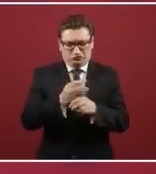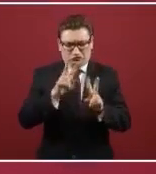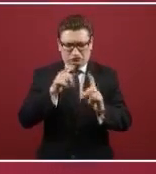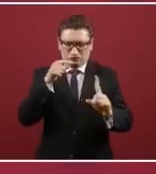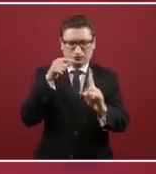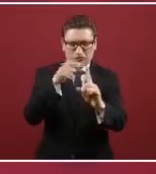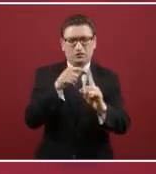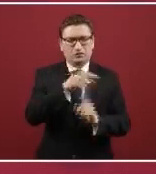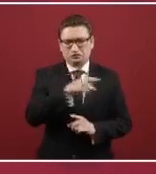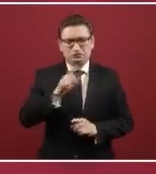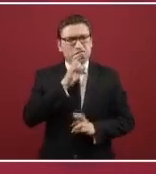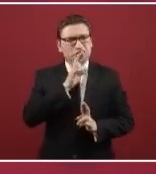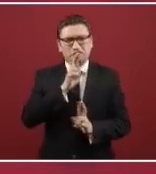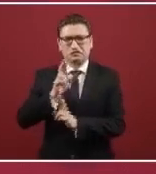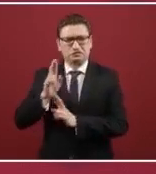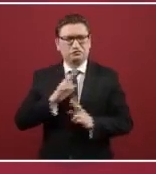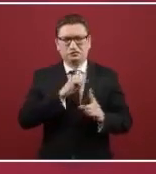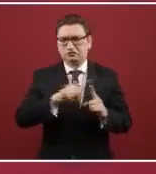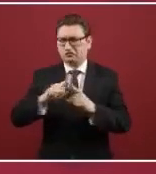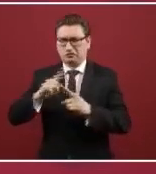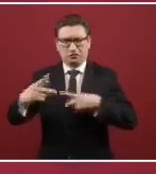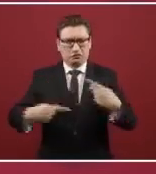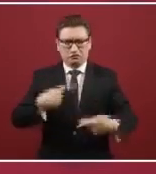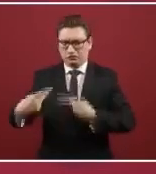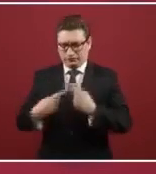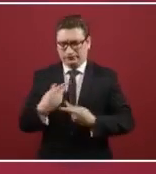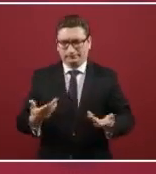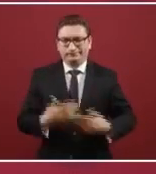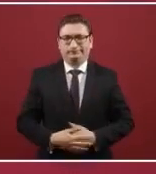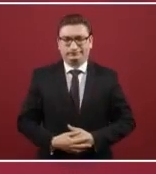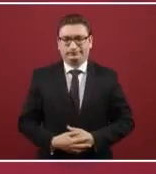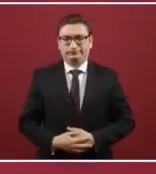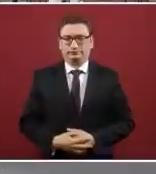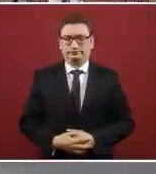a contestar todas las preguntas.